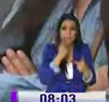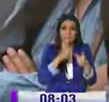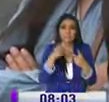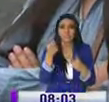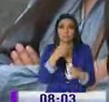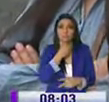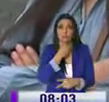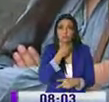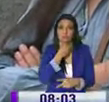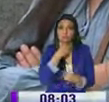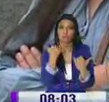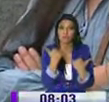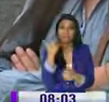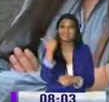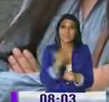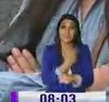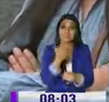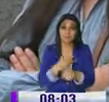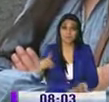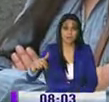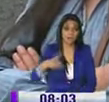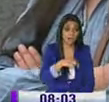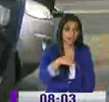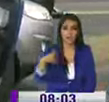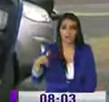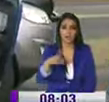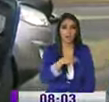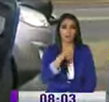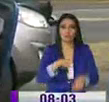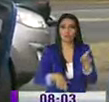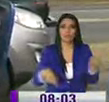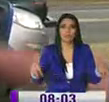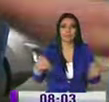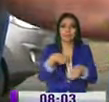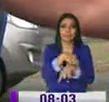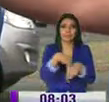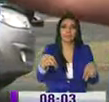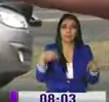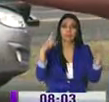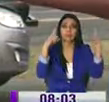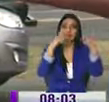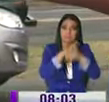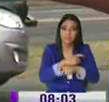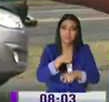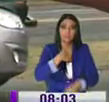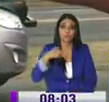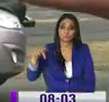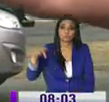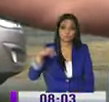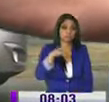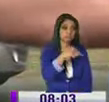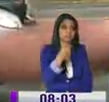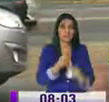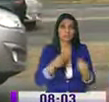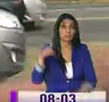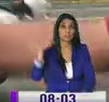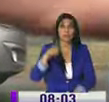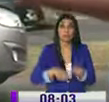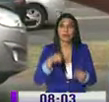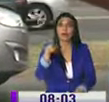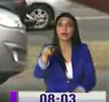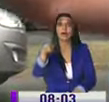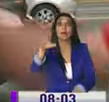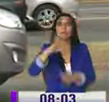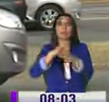veces cruzamos muy imposible imposible cruzar qué cosa bien difícil verdad que yo tuve que el bus ahí abajo para